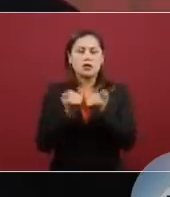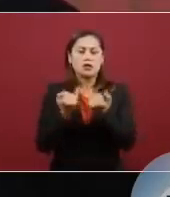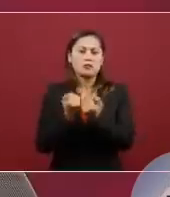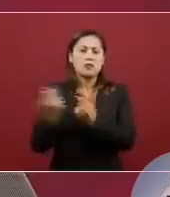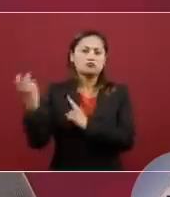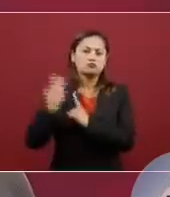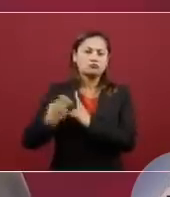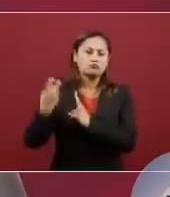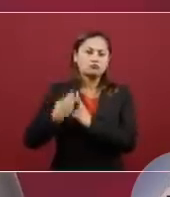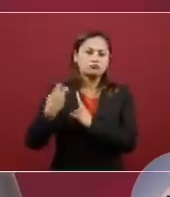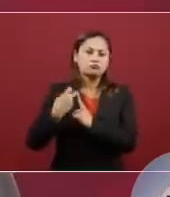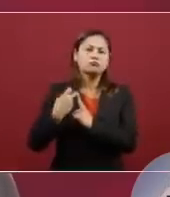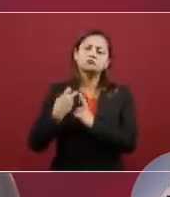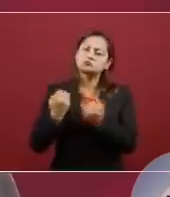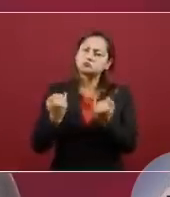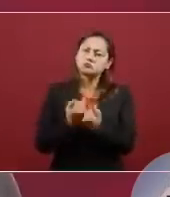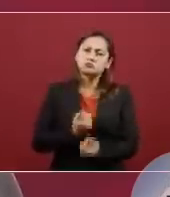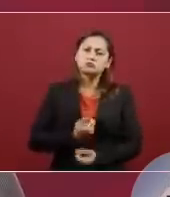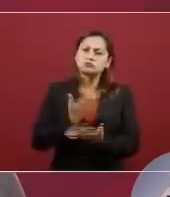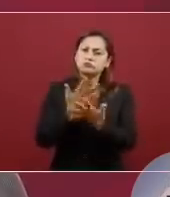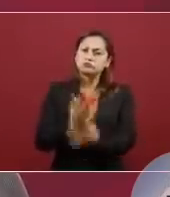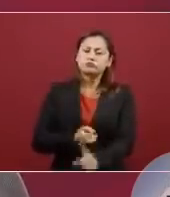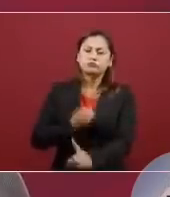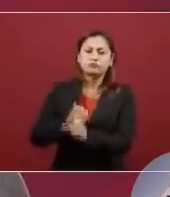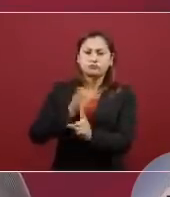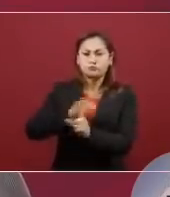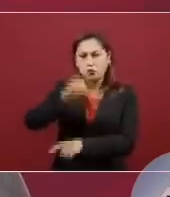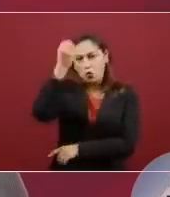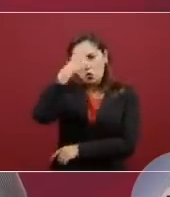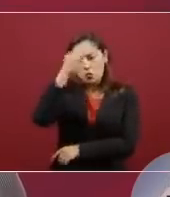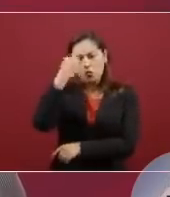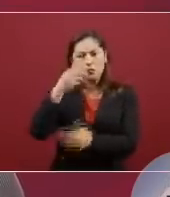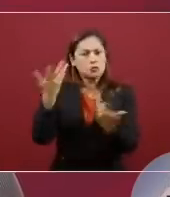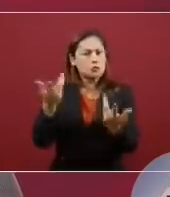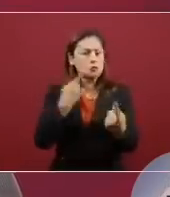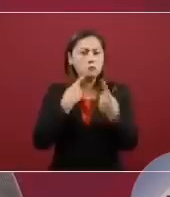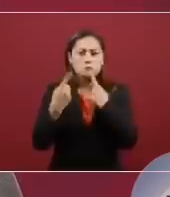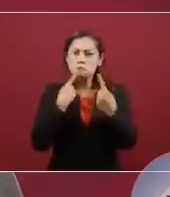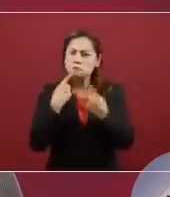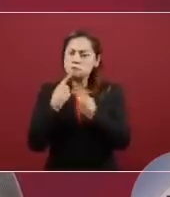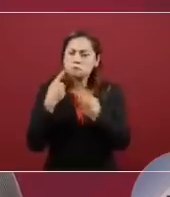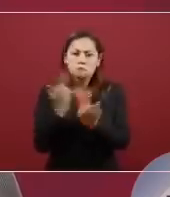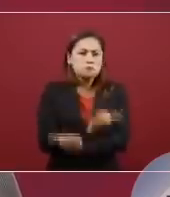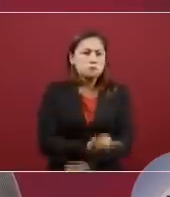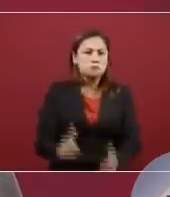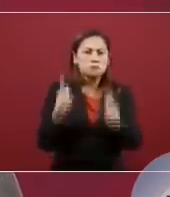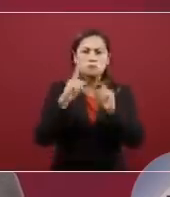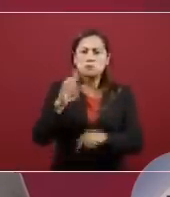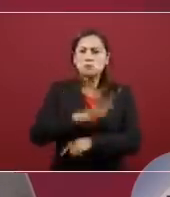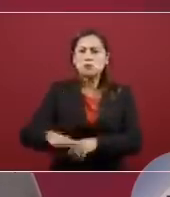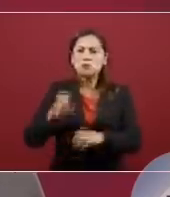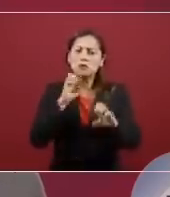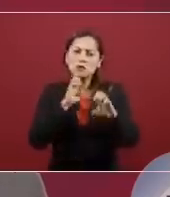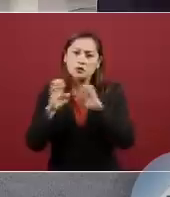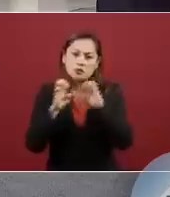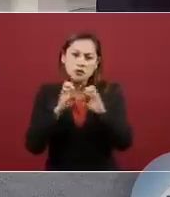crítica, de emitir su propia opinión en un debate público sano entre los medios de comunicación y el gobierno